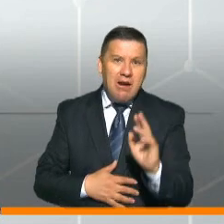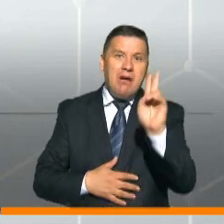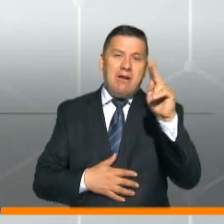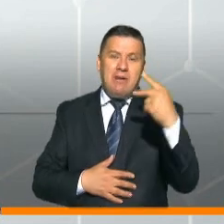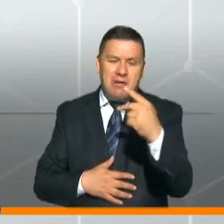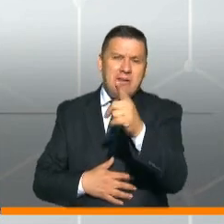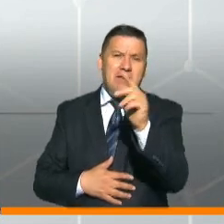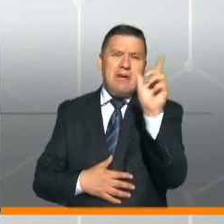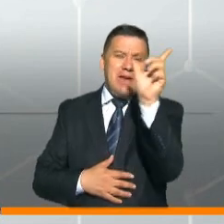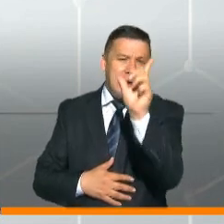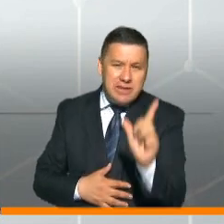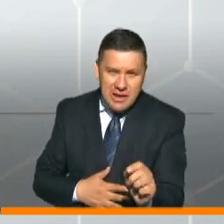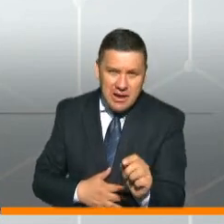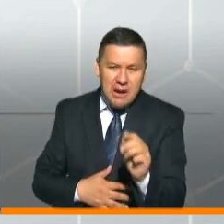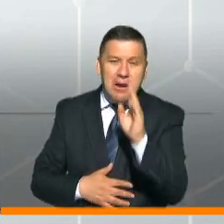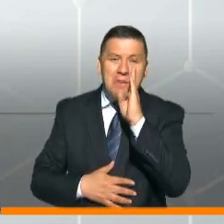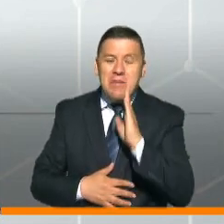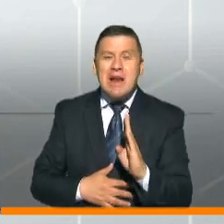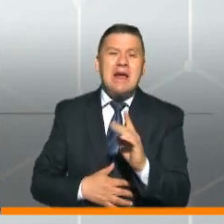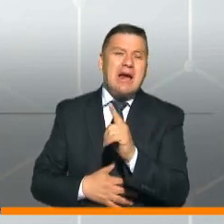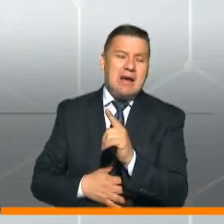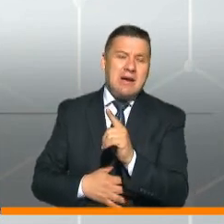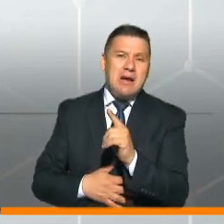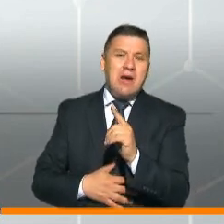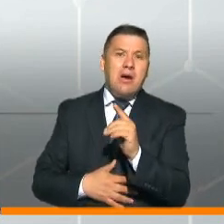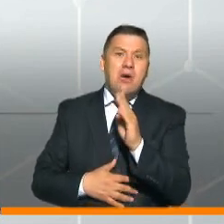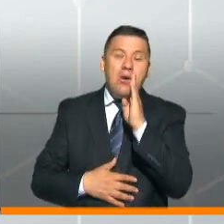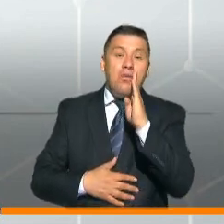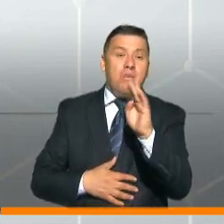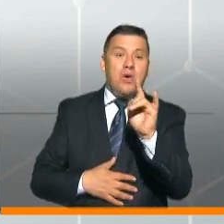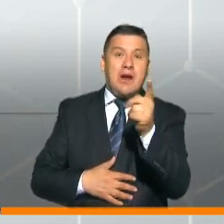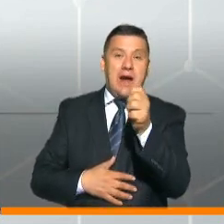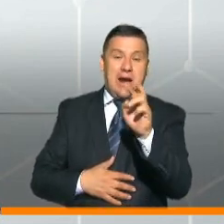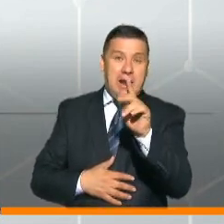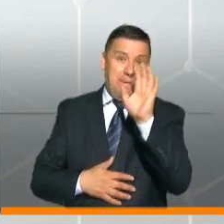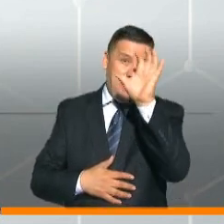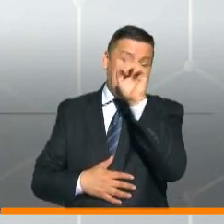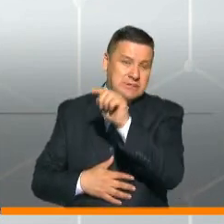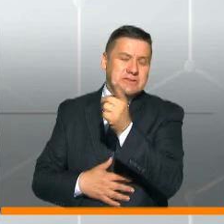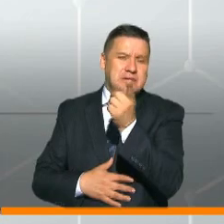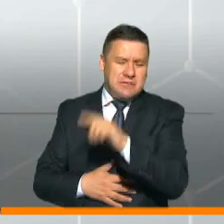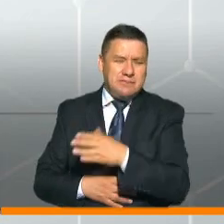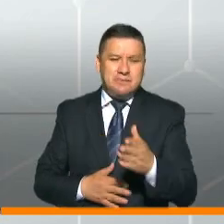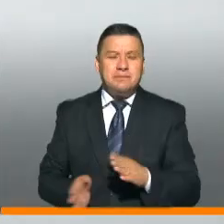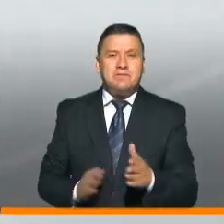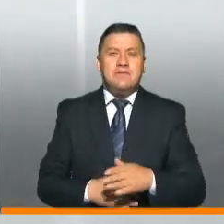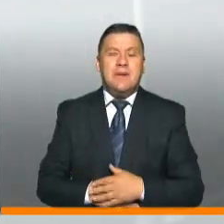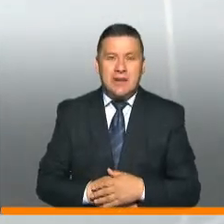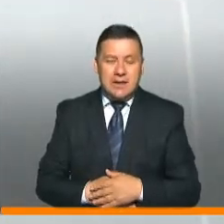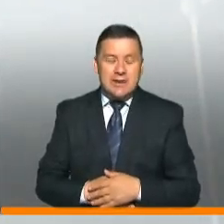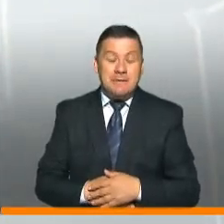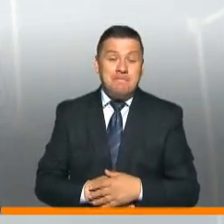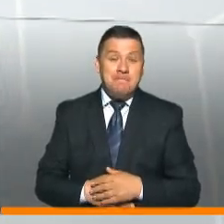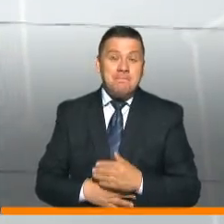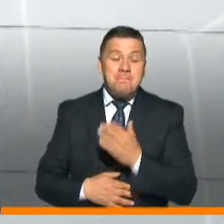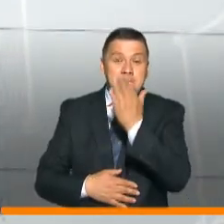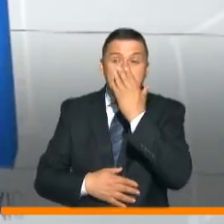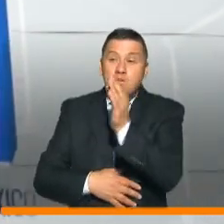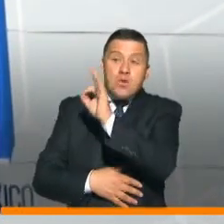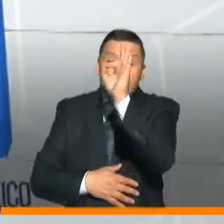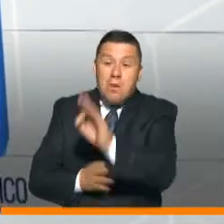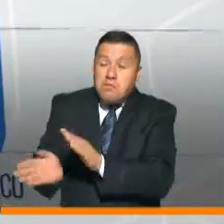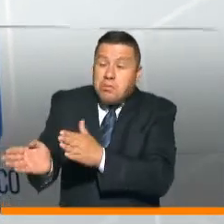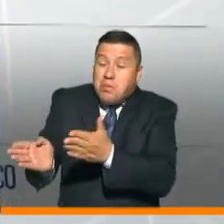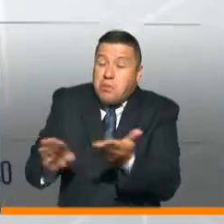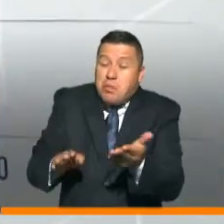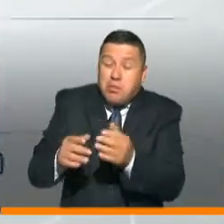Unido, Italia, Bélgica y Bulgaria. También en la tasa de letalidad, nuestro país registra una tasa de